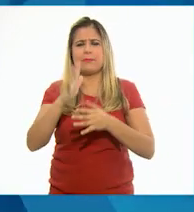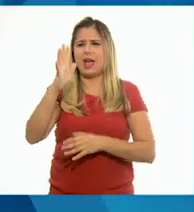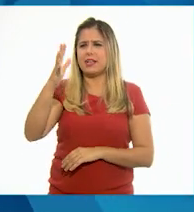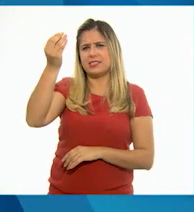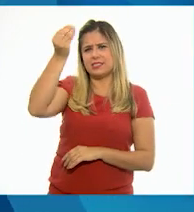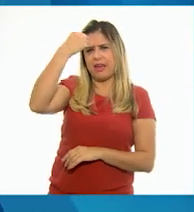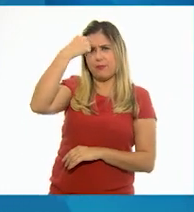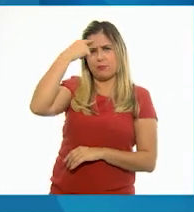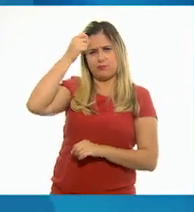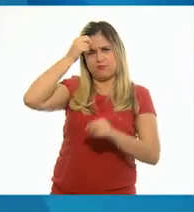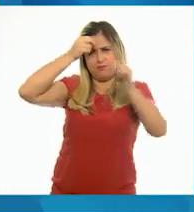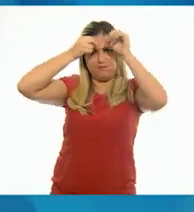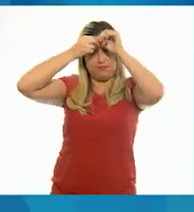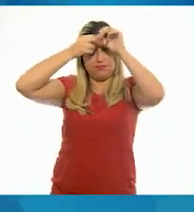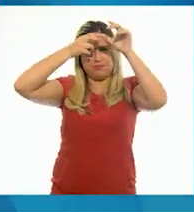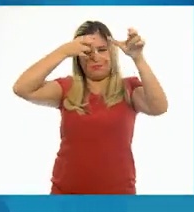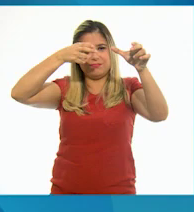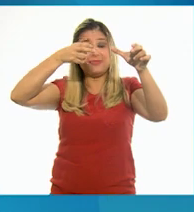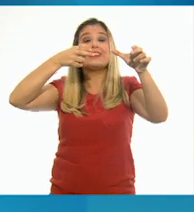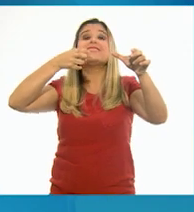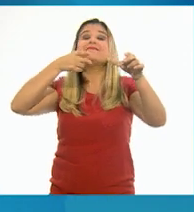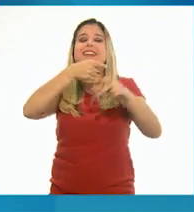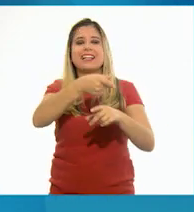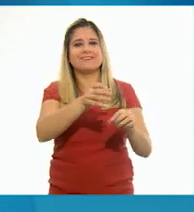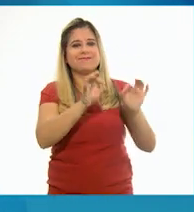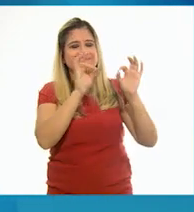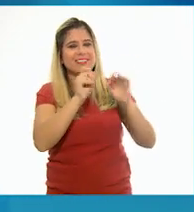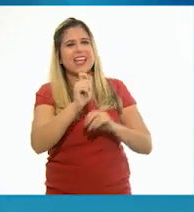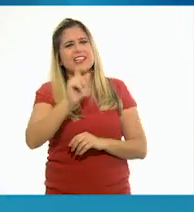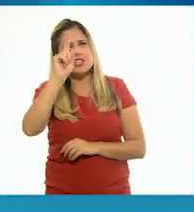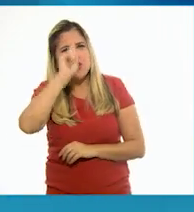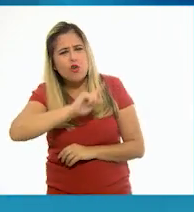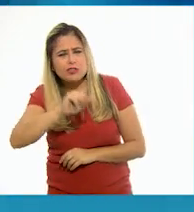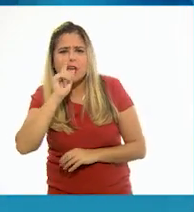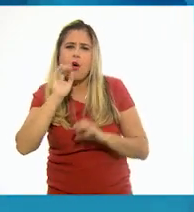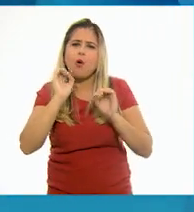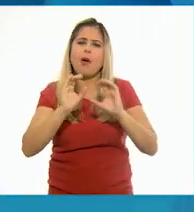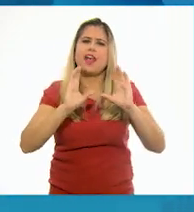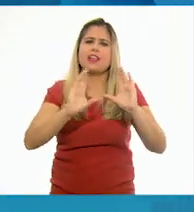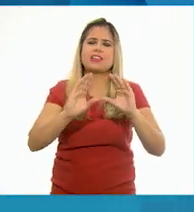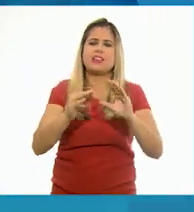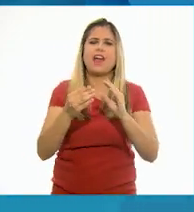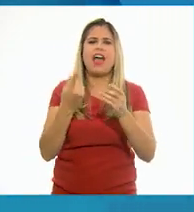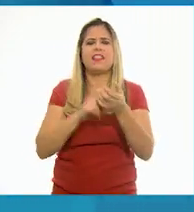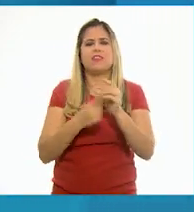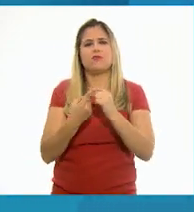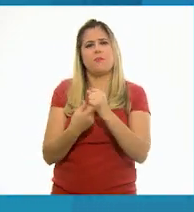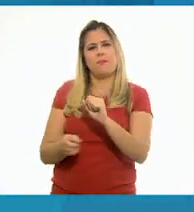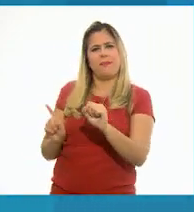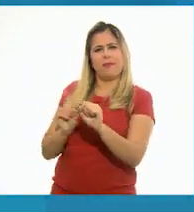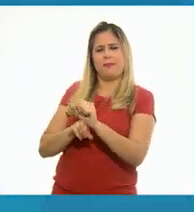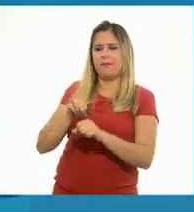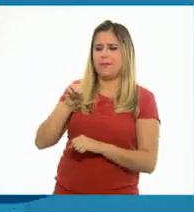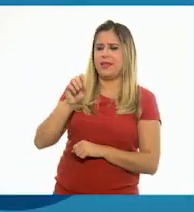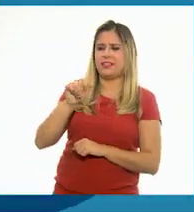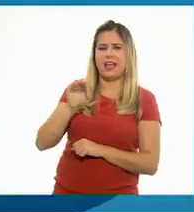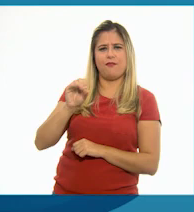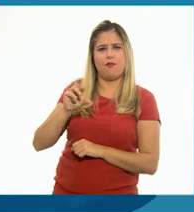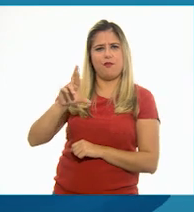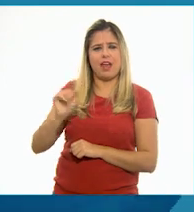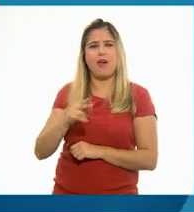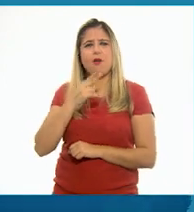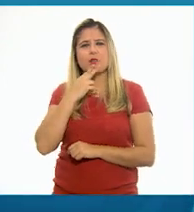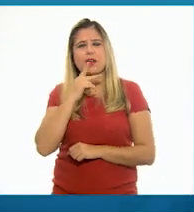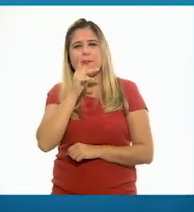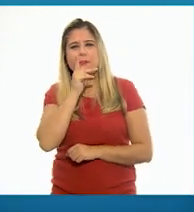popular? Efectivamente, expresan un consejo o enseñanza en forma metafórica, es decir, usan las palabras